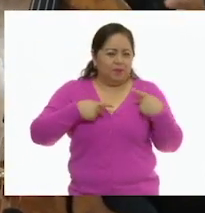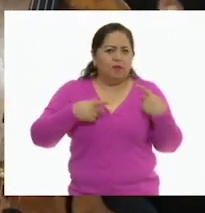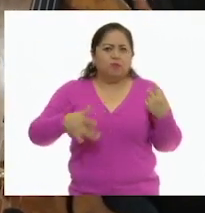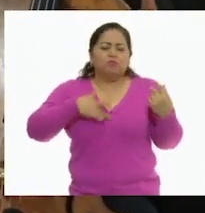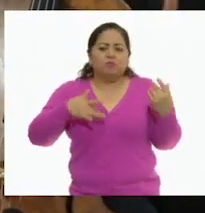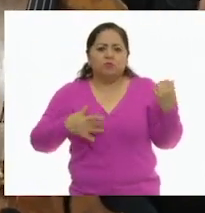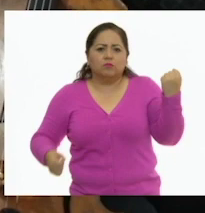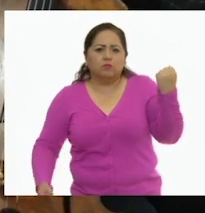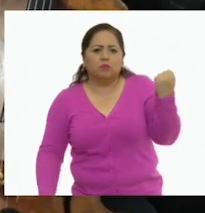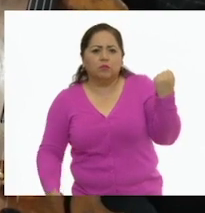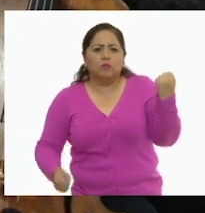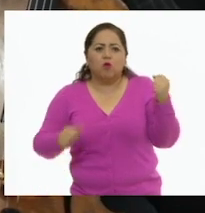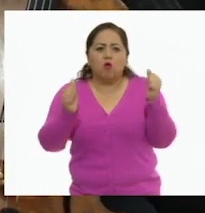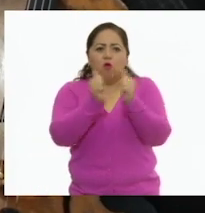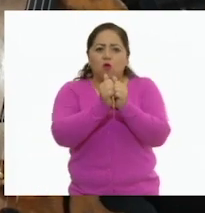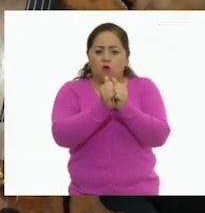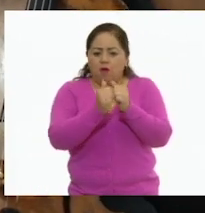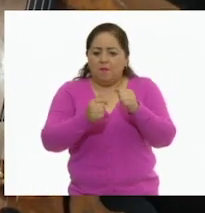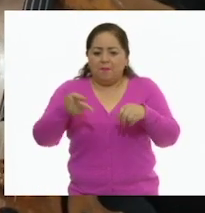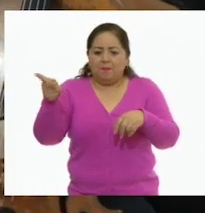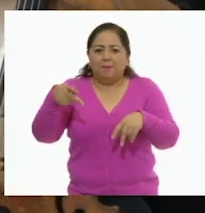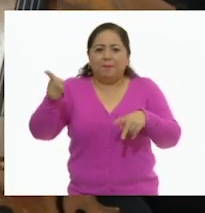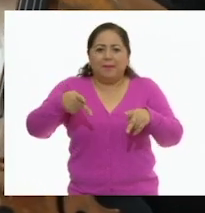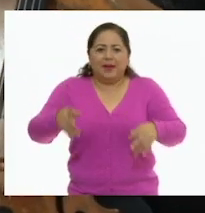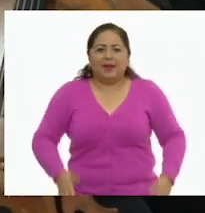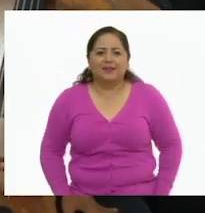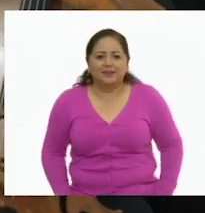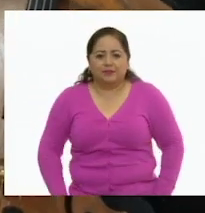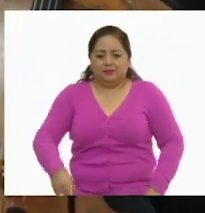ejecutaran con el instrumento entre las piernas.